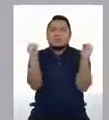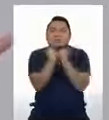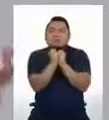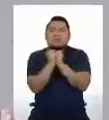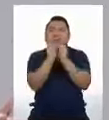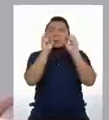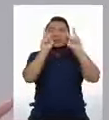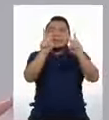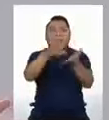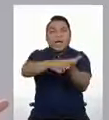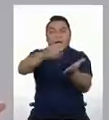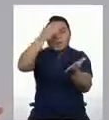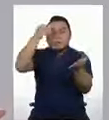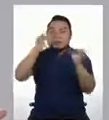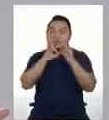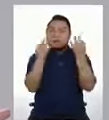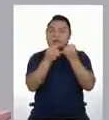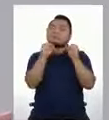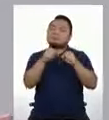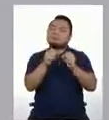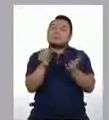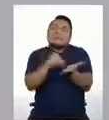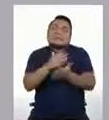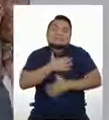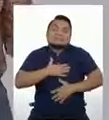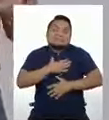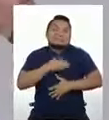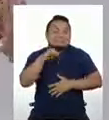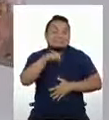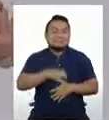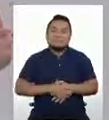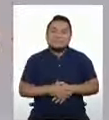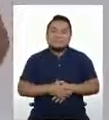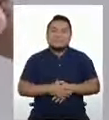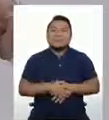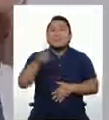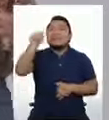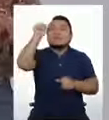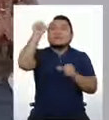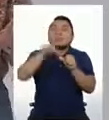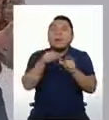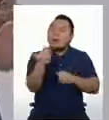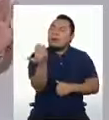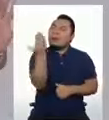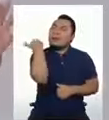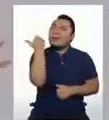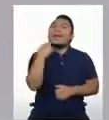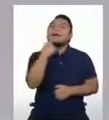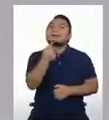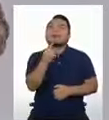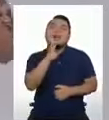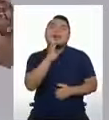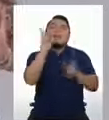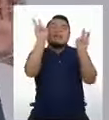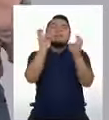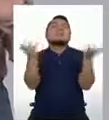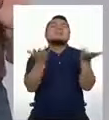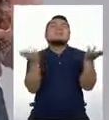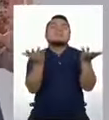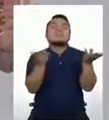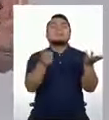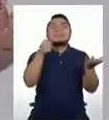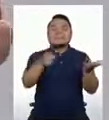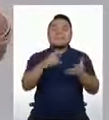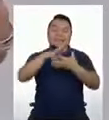acompañar, porque aprender en familia es mucho más divertido. ¿Recuerdan que en el programa anterior hablamos sobre las